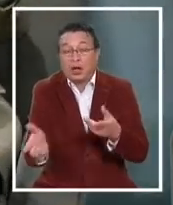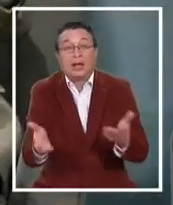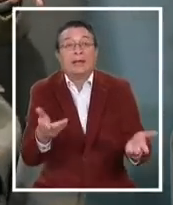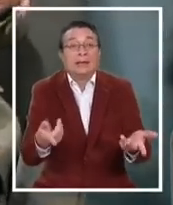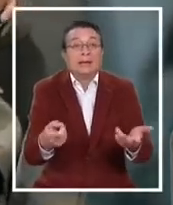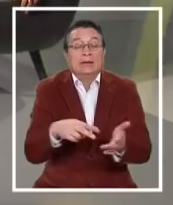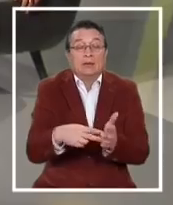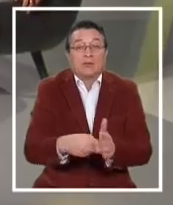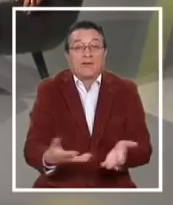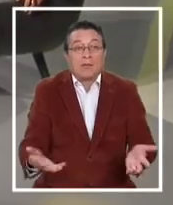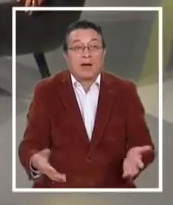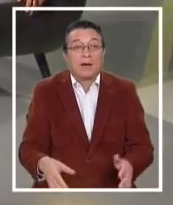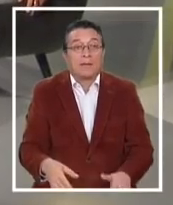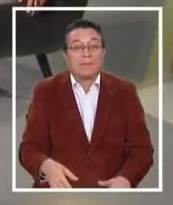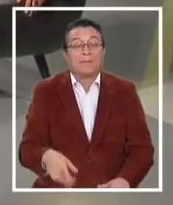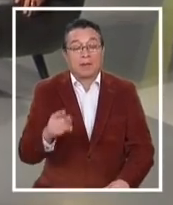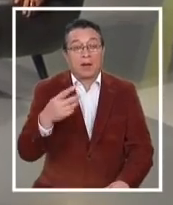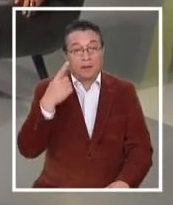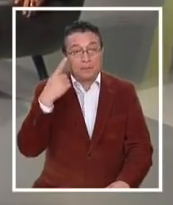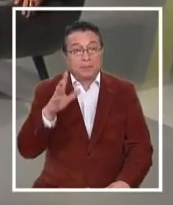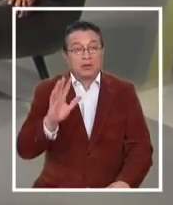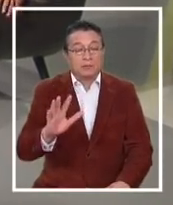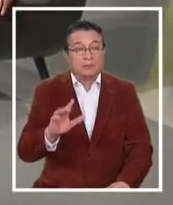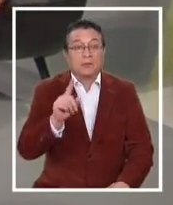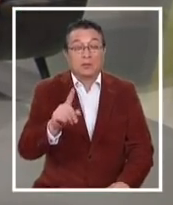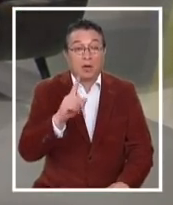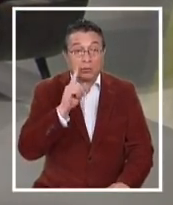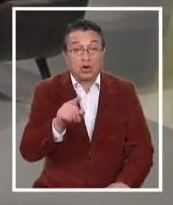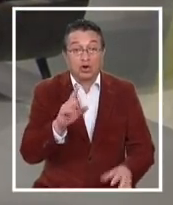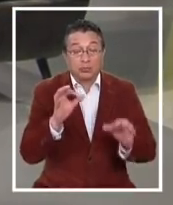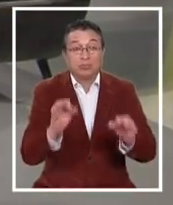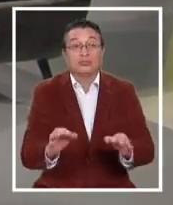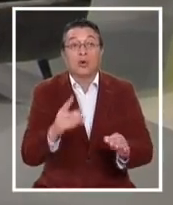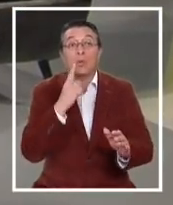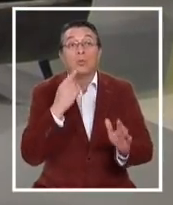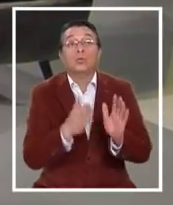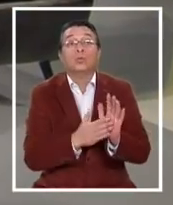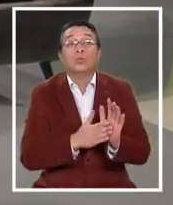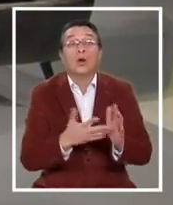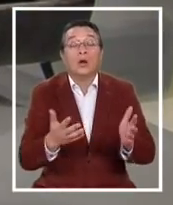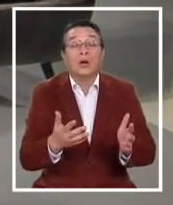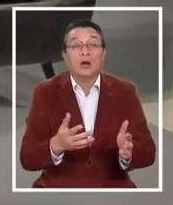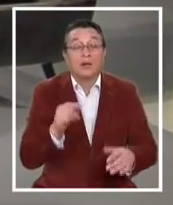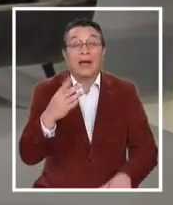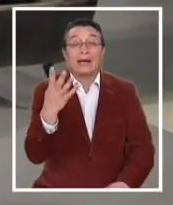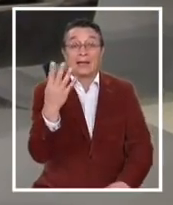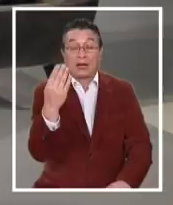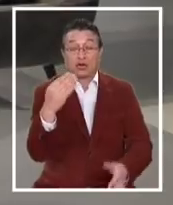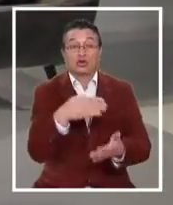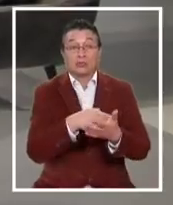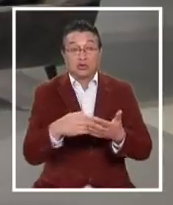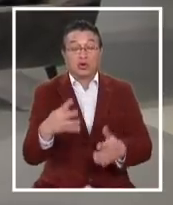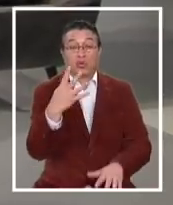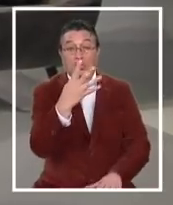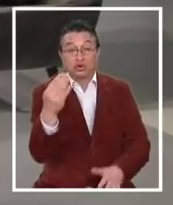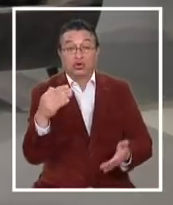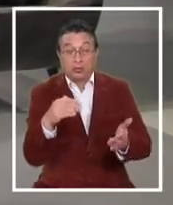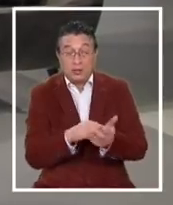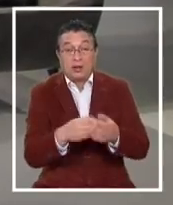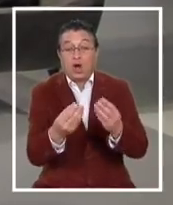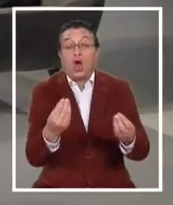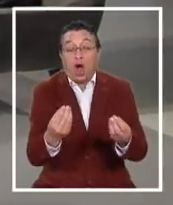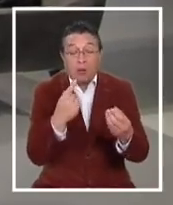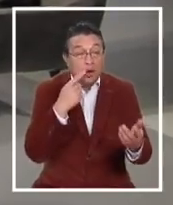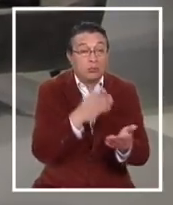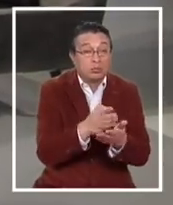de la población. Deje que sea eso. Objetívalo. No, no, yo te lo objetivo. 14.400.000, sí. Objetívalo. Por